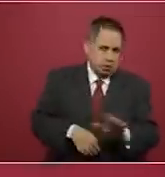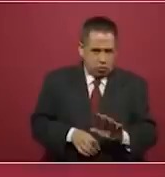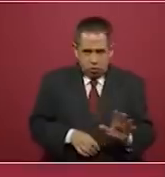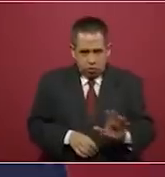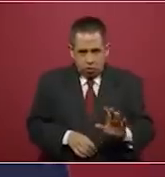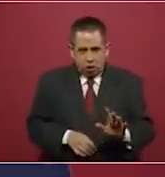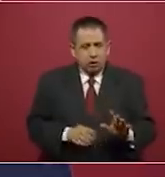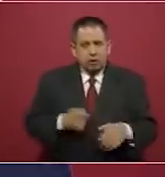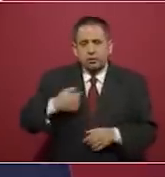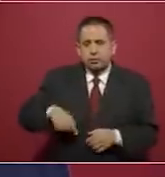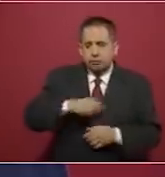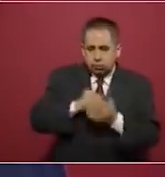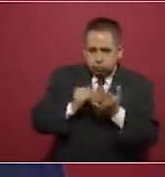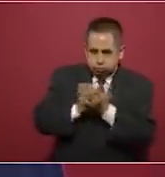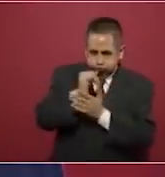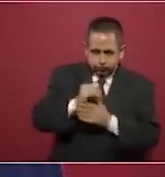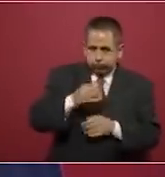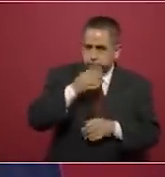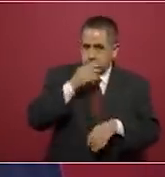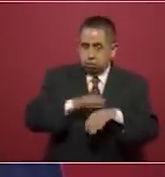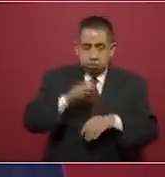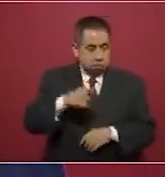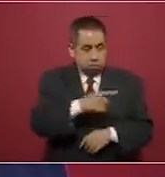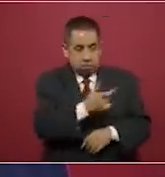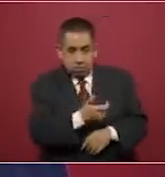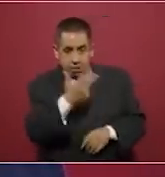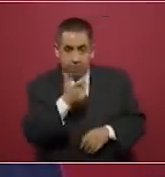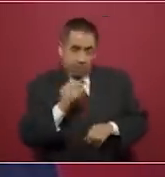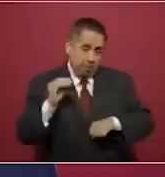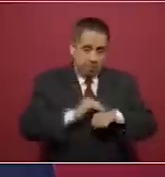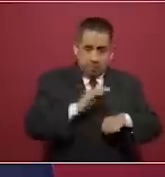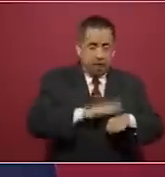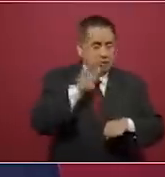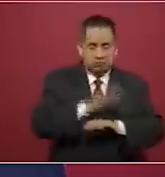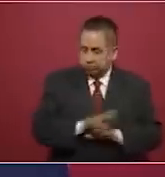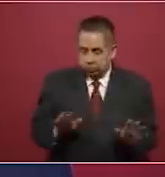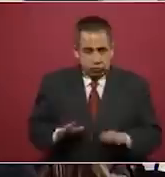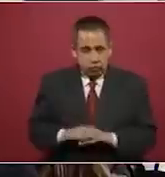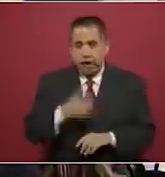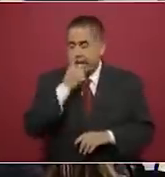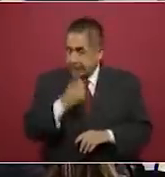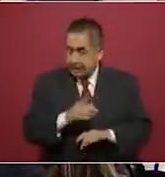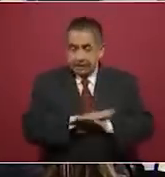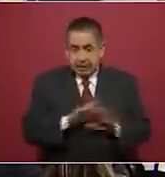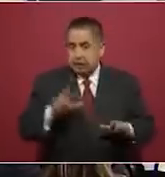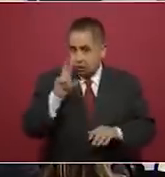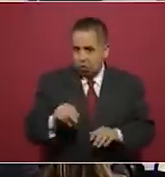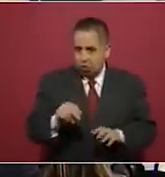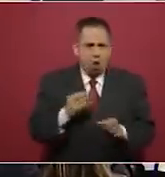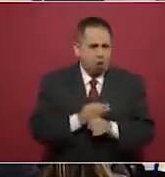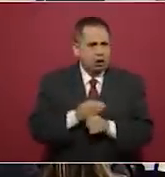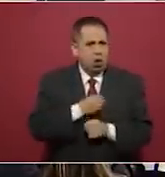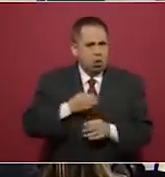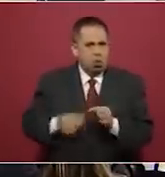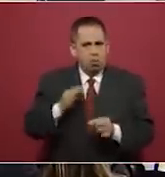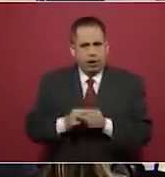decisión de no aumentar el precio en términos reales por parte del gobierno y lo estamos cumpliendo